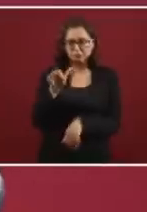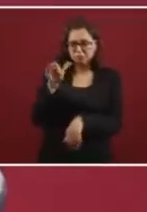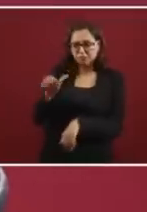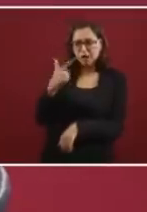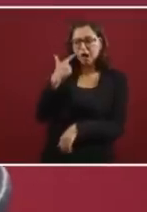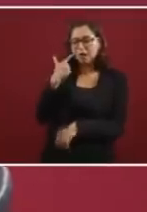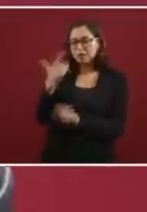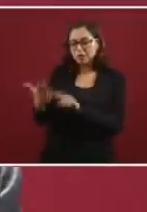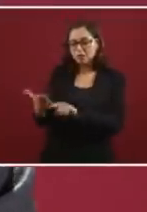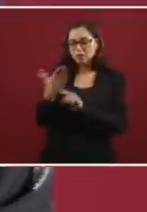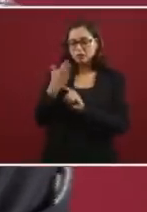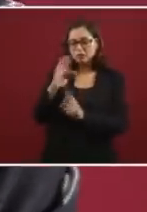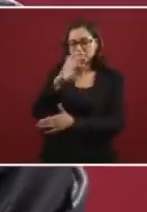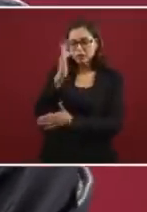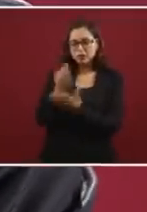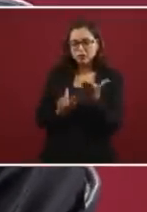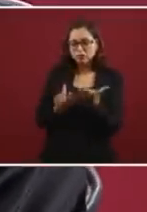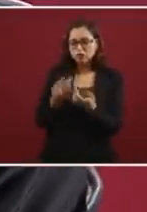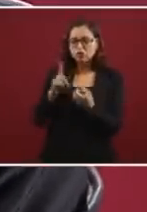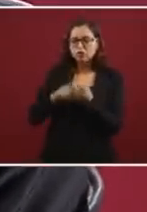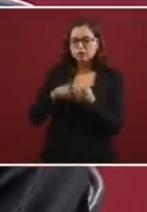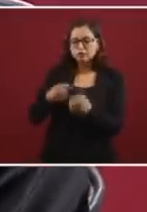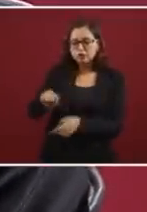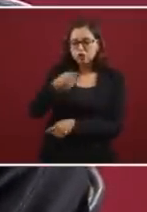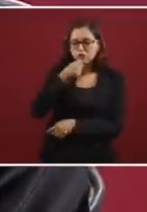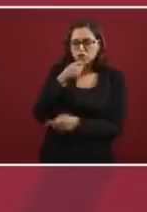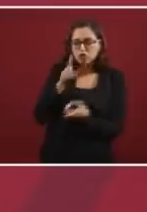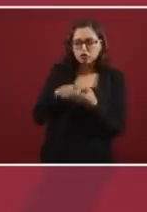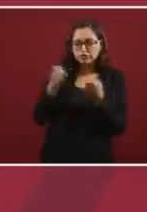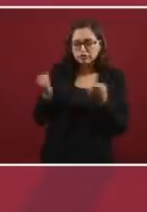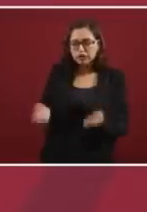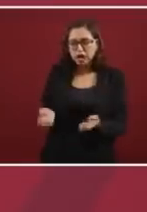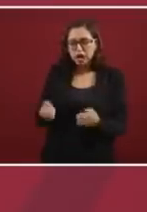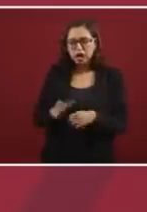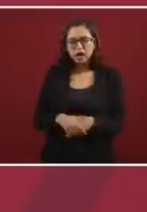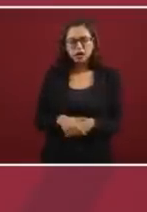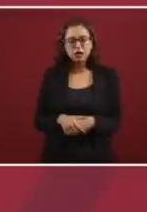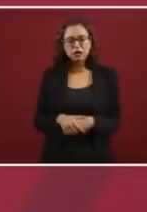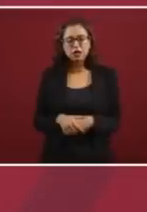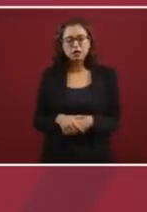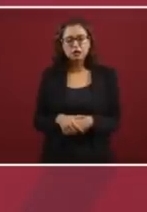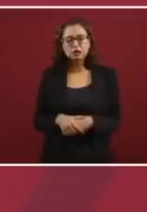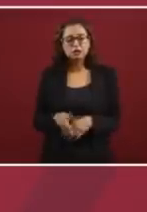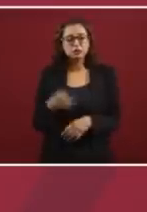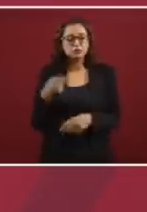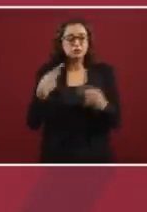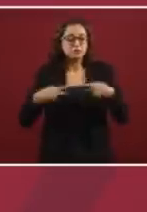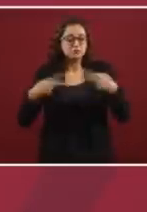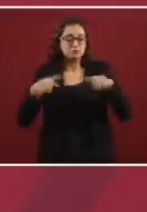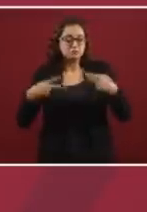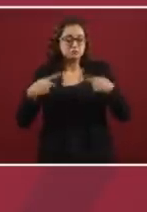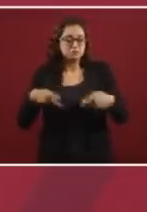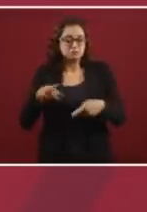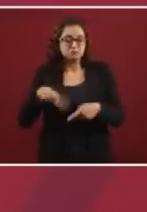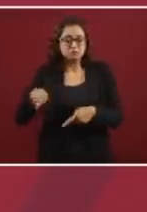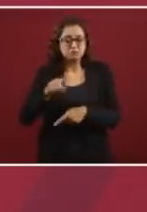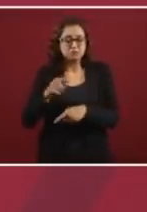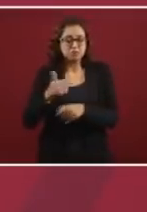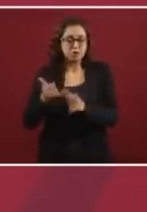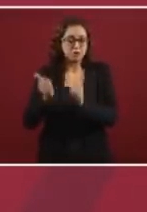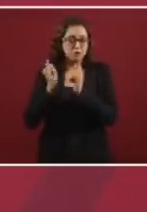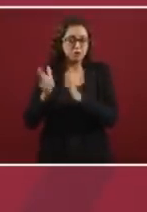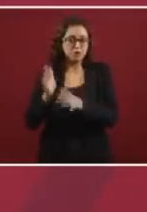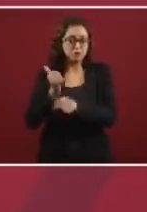muestre dónde están los micrófonos y el que fue víctima de una estafa